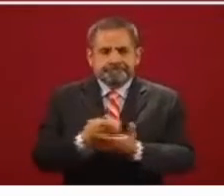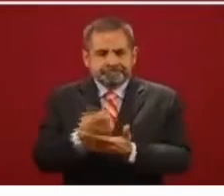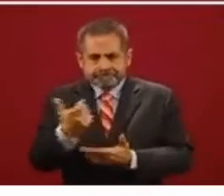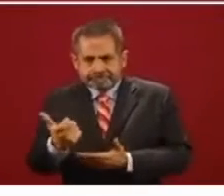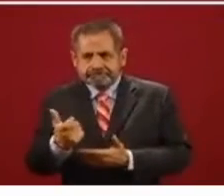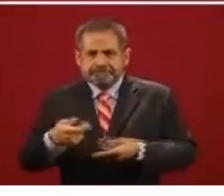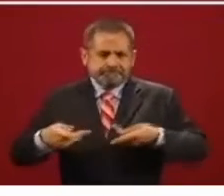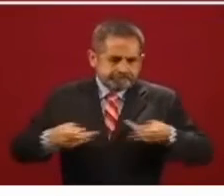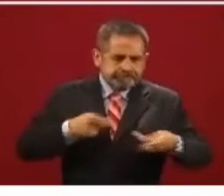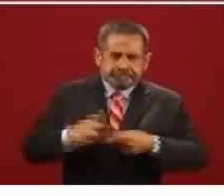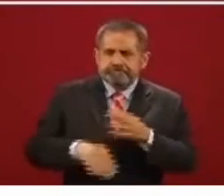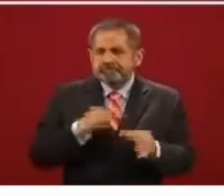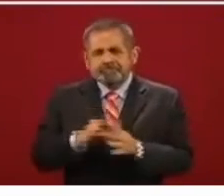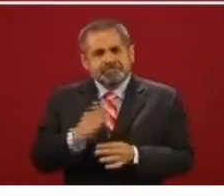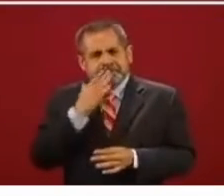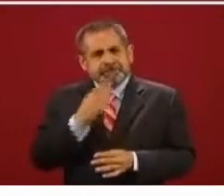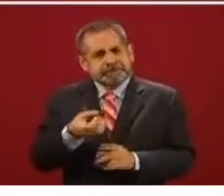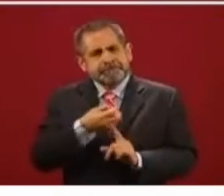la recuperación